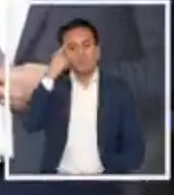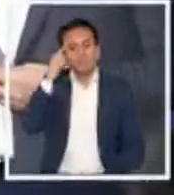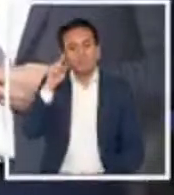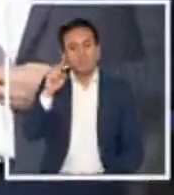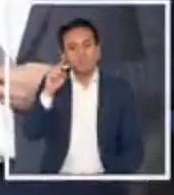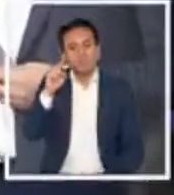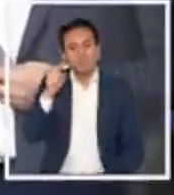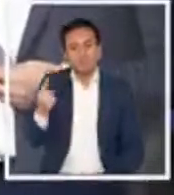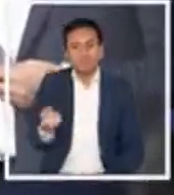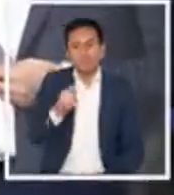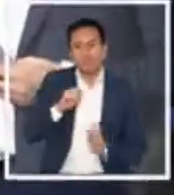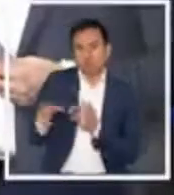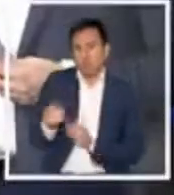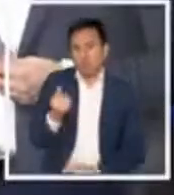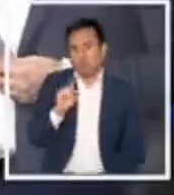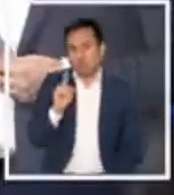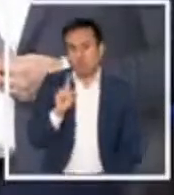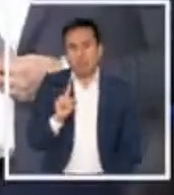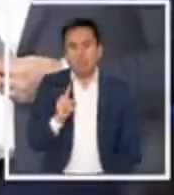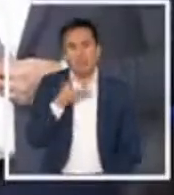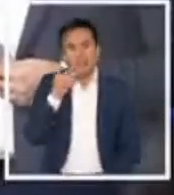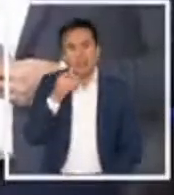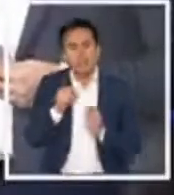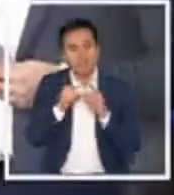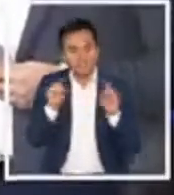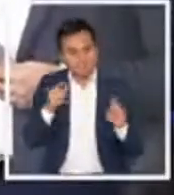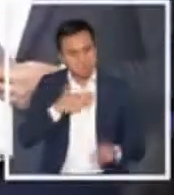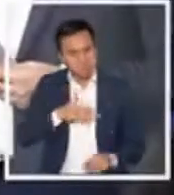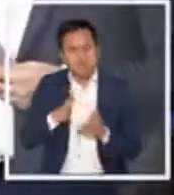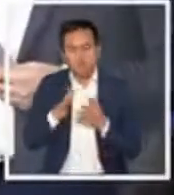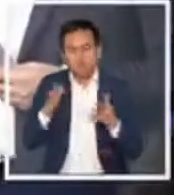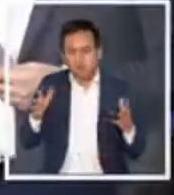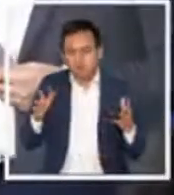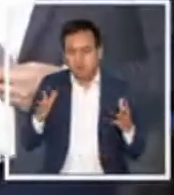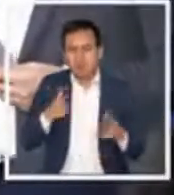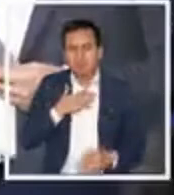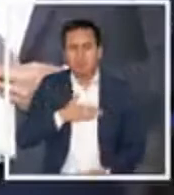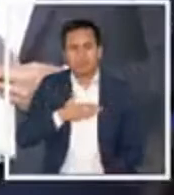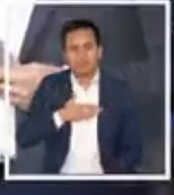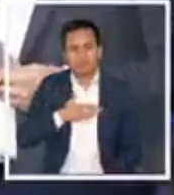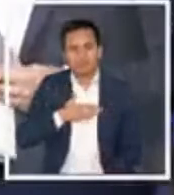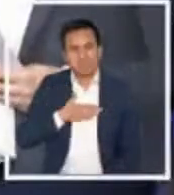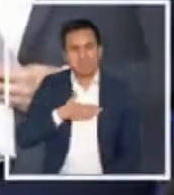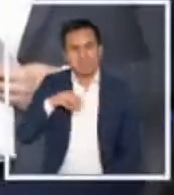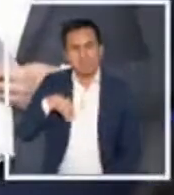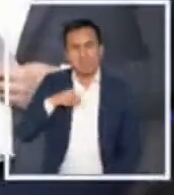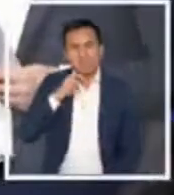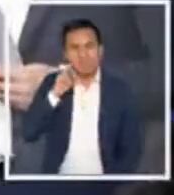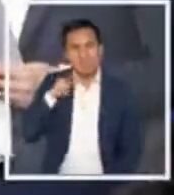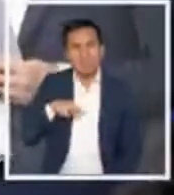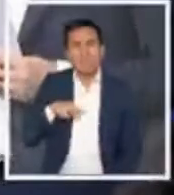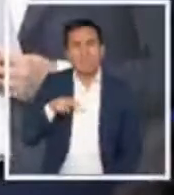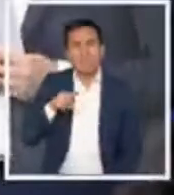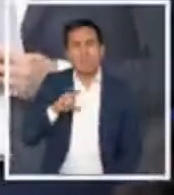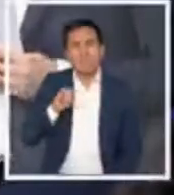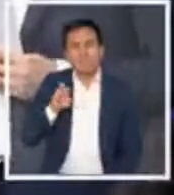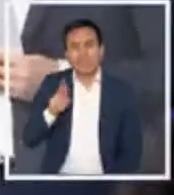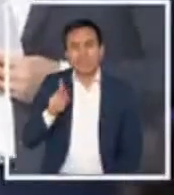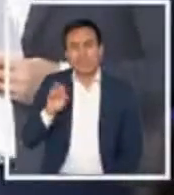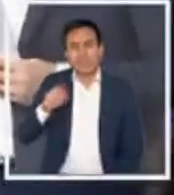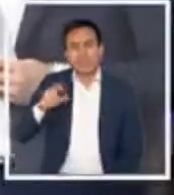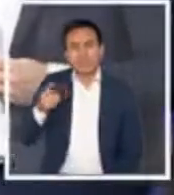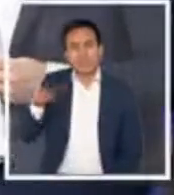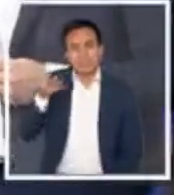no estáis solo. Y voy a acabar con esta frase que me gusta mucho siempre de Martin Luther King, que